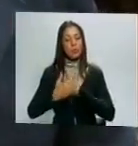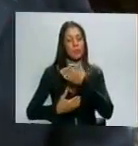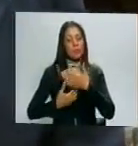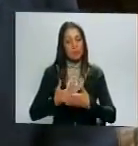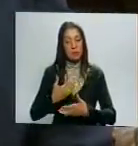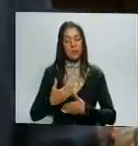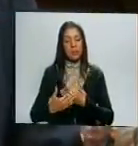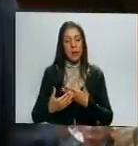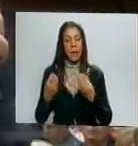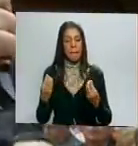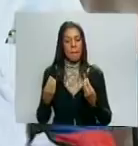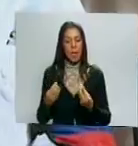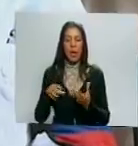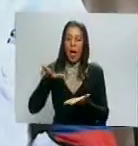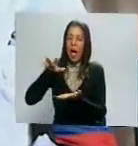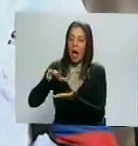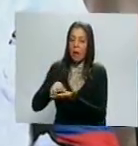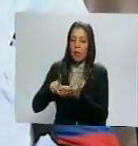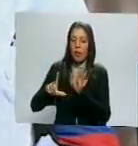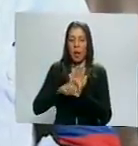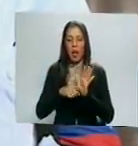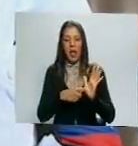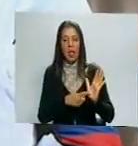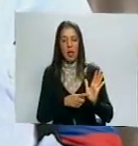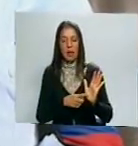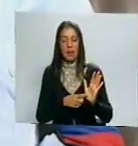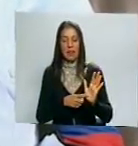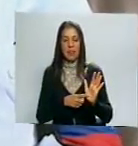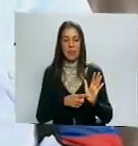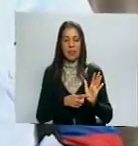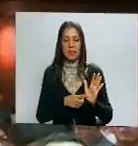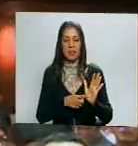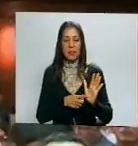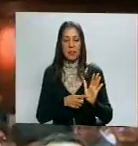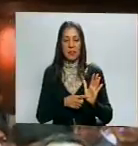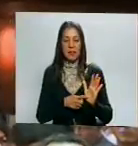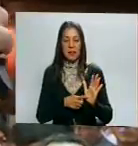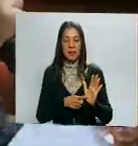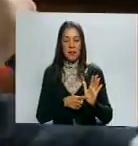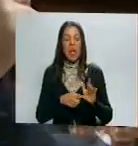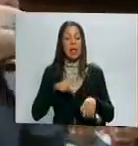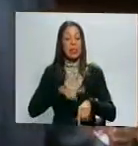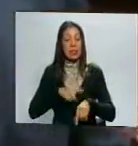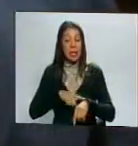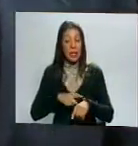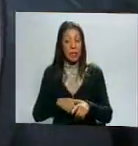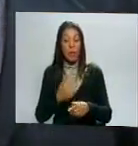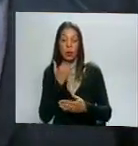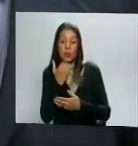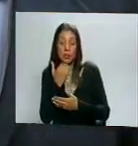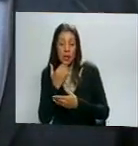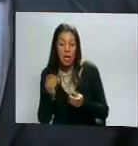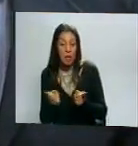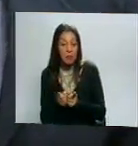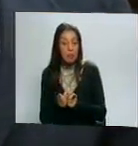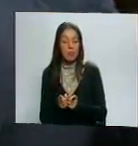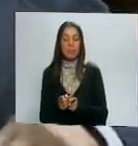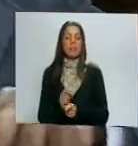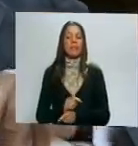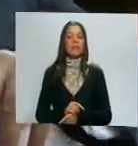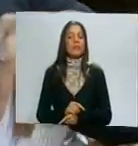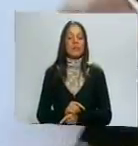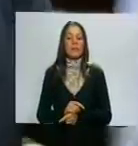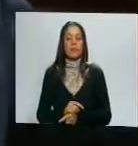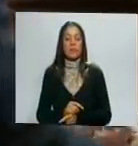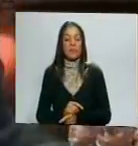momento para aprobar esa ley en términos de tiempo muy cercano.